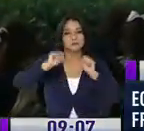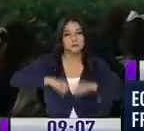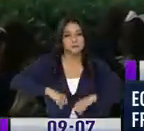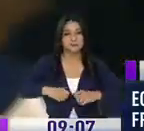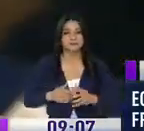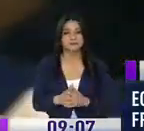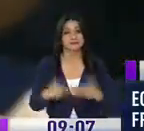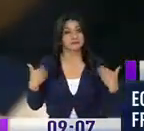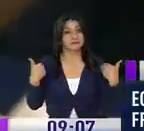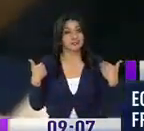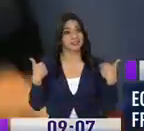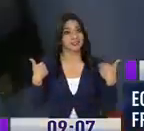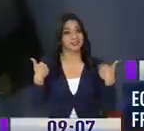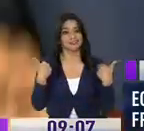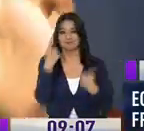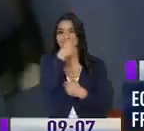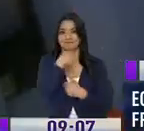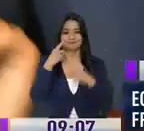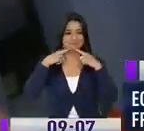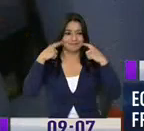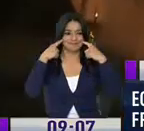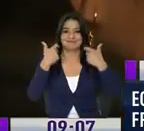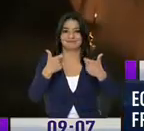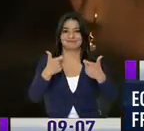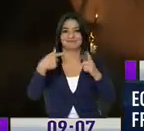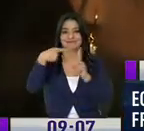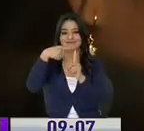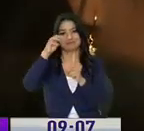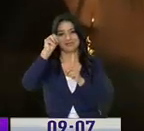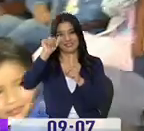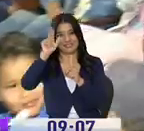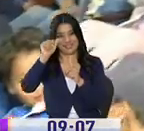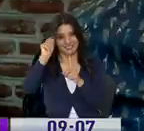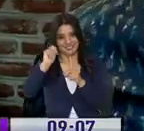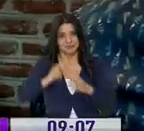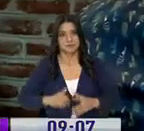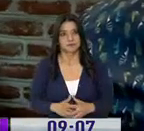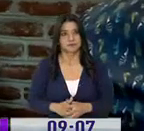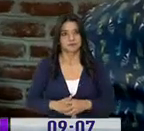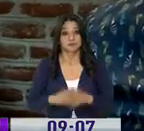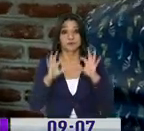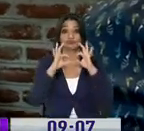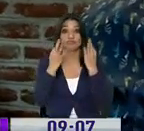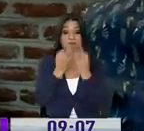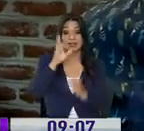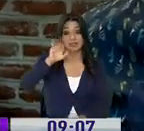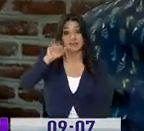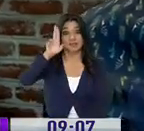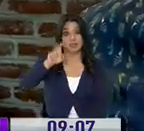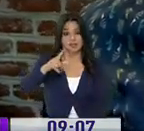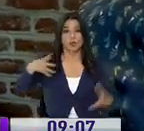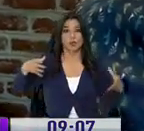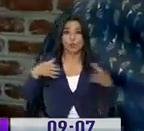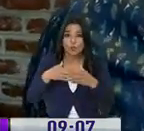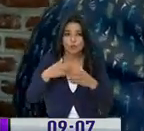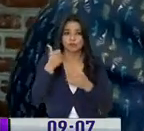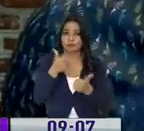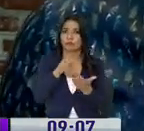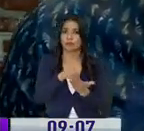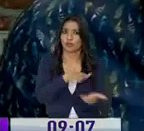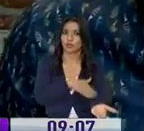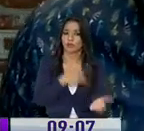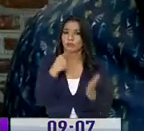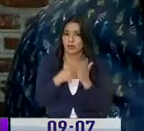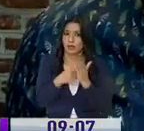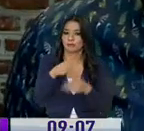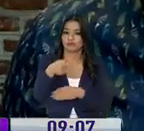La alegría de un rostro no tiene precio, decía Martín, de Saboreando la Mañana. En la familia de TVC nos hemos juntado para hacer grandes proyectos como lo que se va